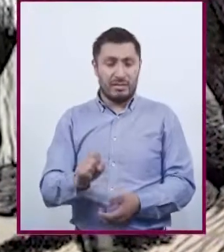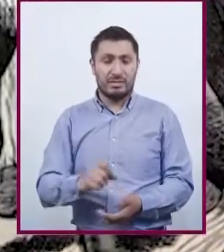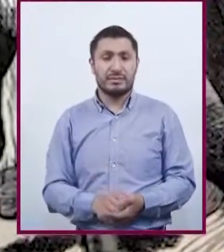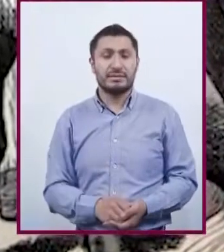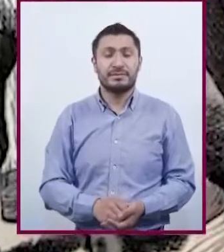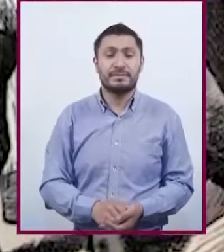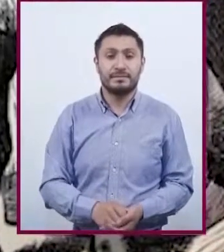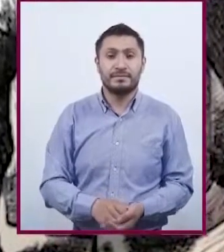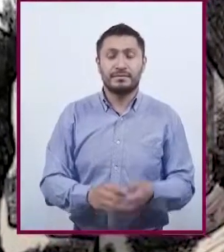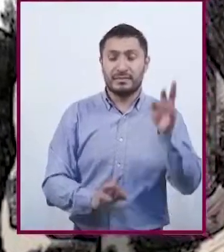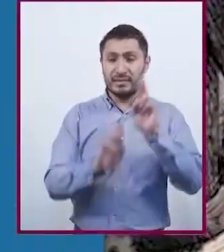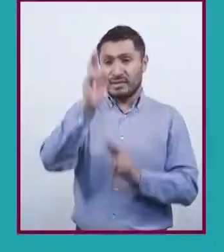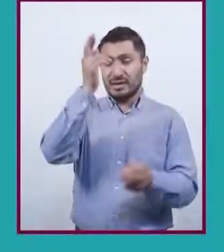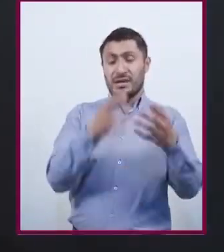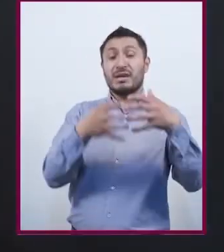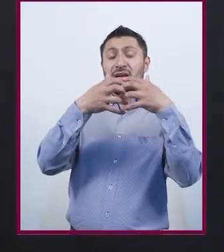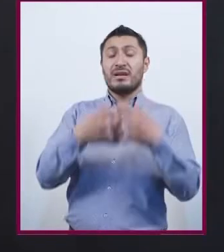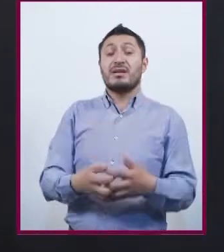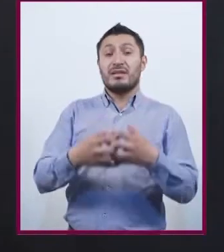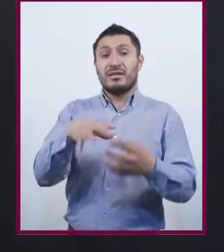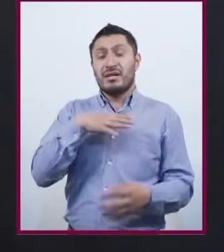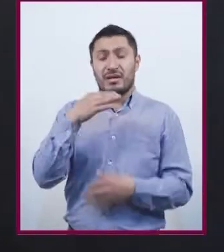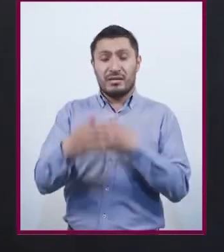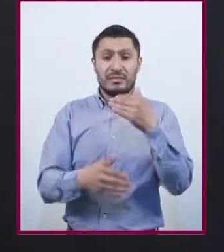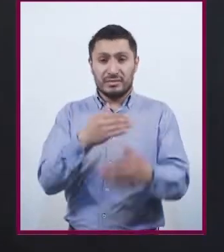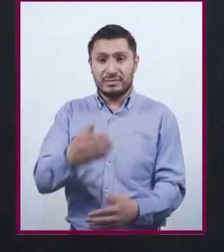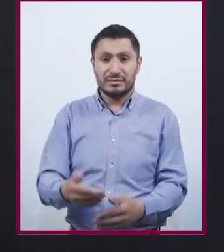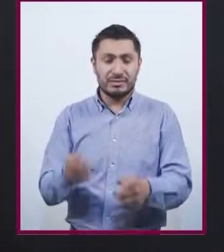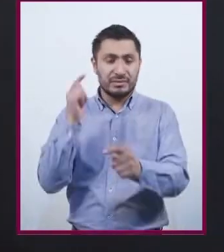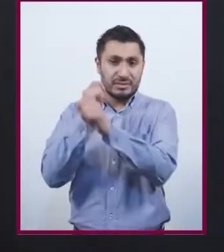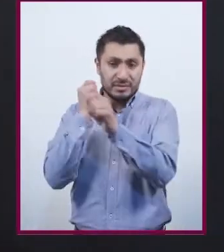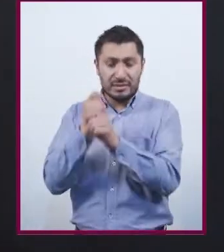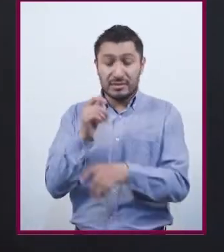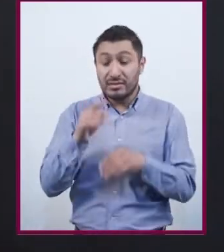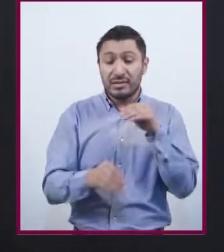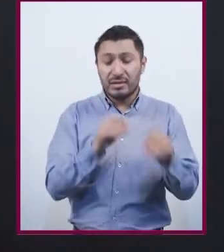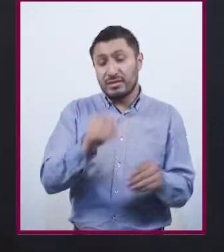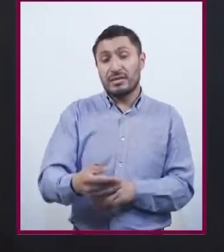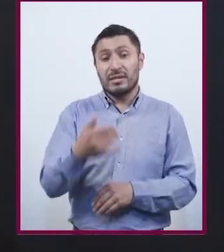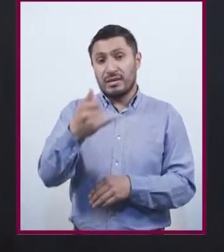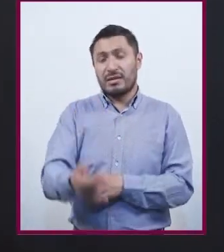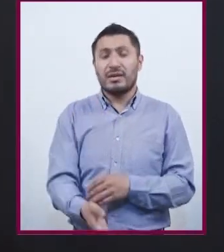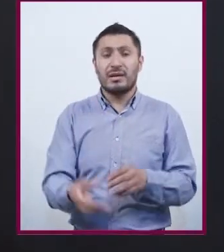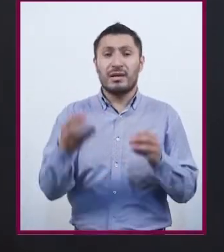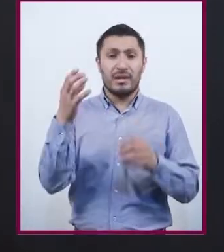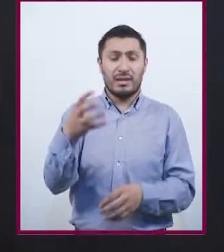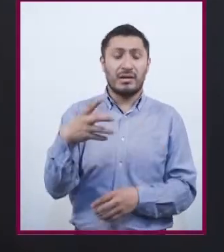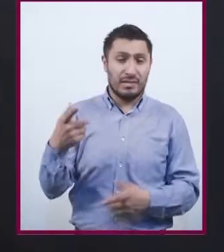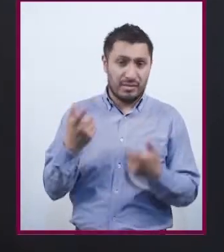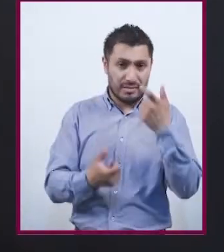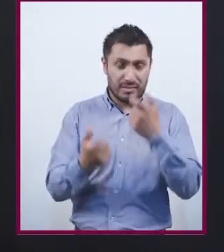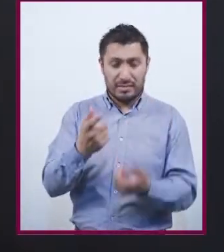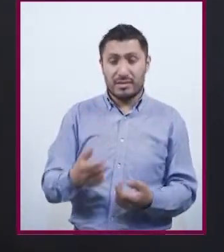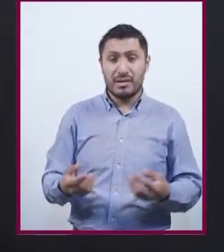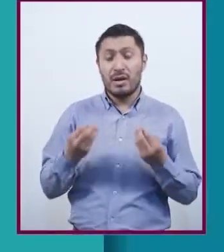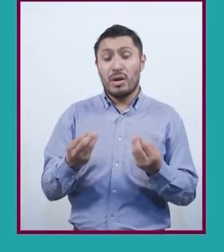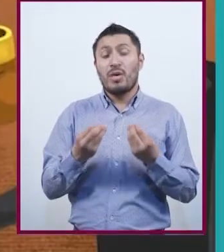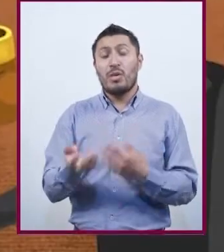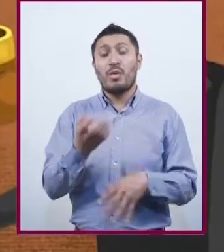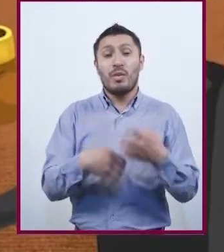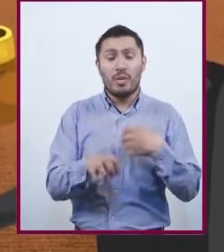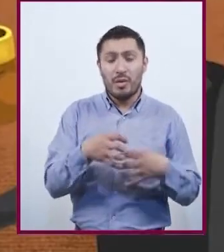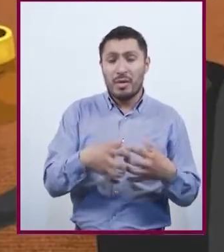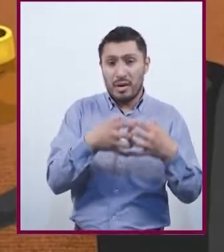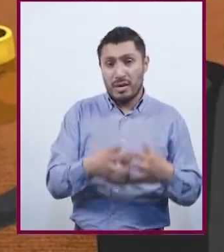africanos. La revolución industrial trajo consigo grandes avances en el transporte, la productividad y la acumulación